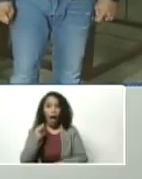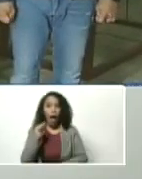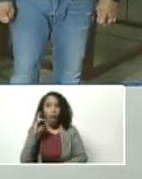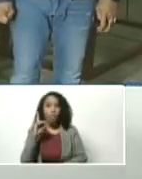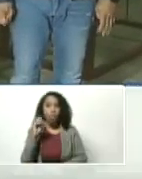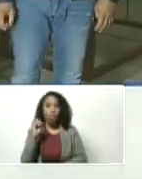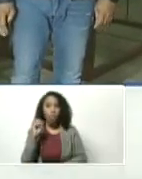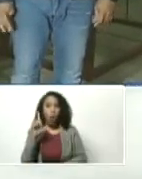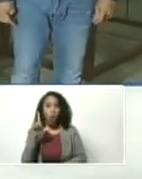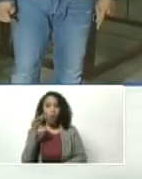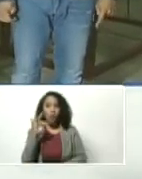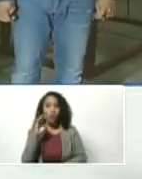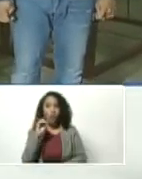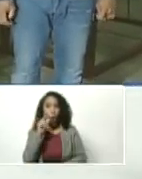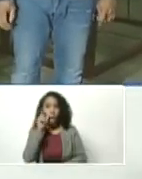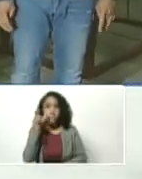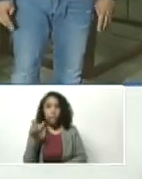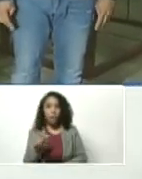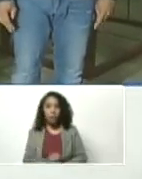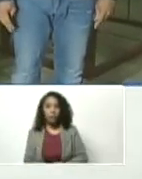Pereira.